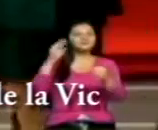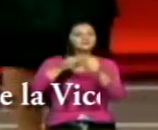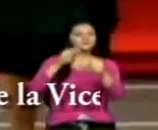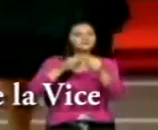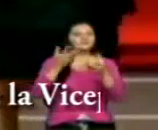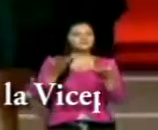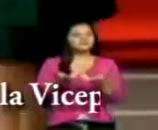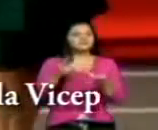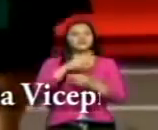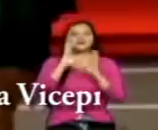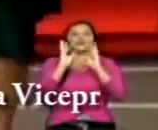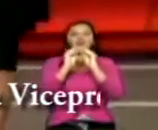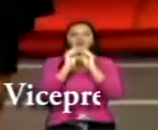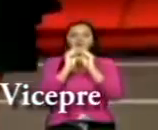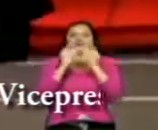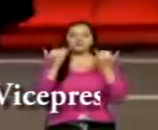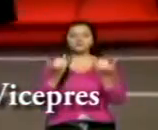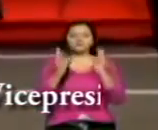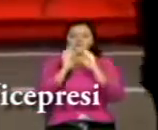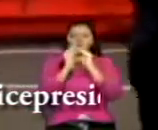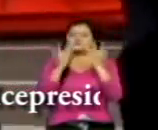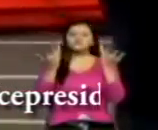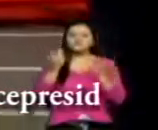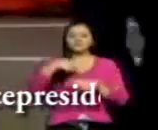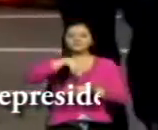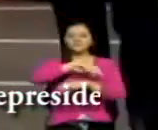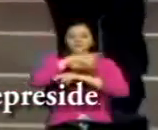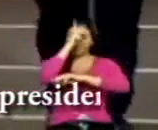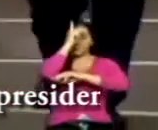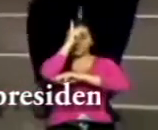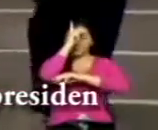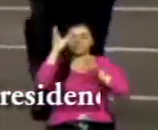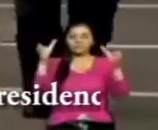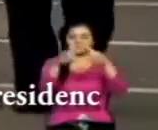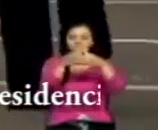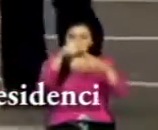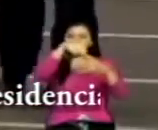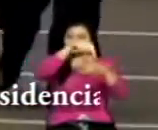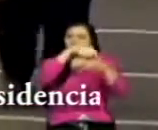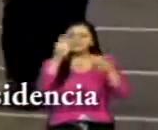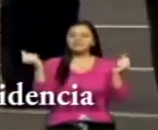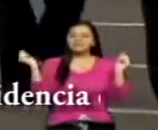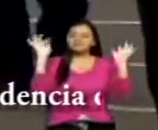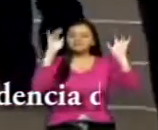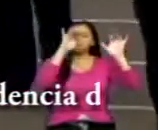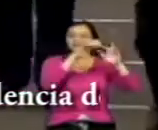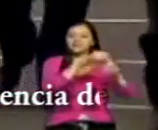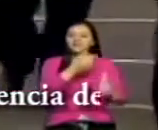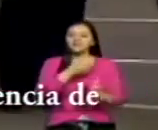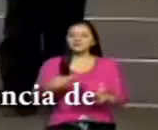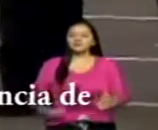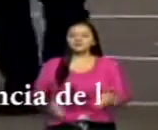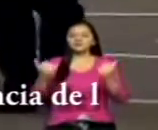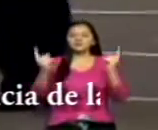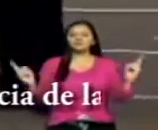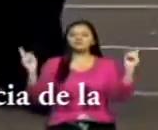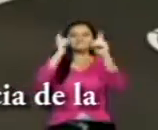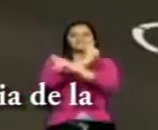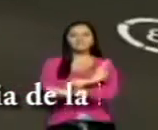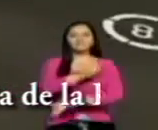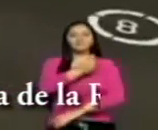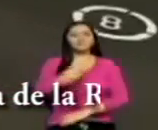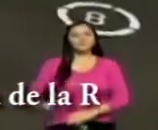al Congreso de la República en el Perú para ser partícipes de este cambio de mando.